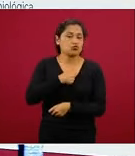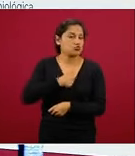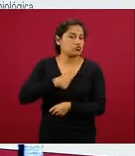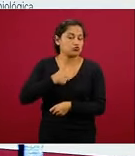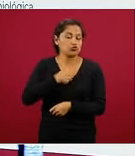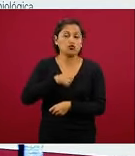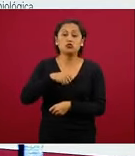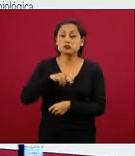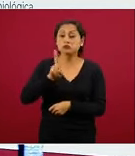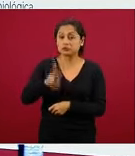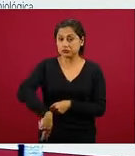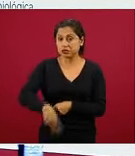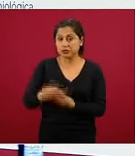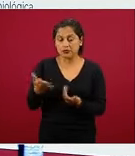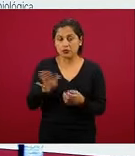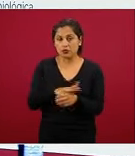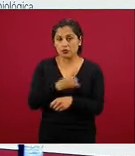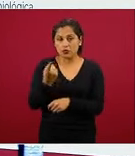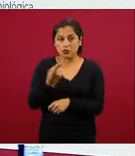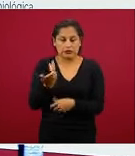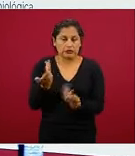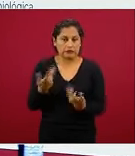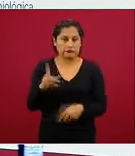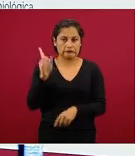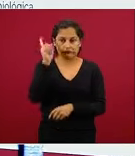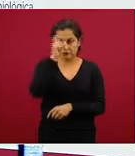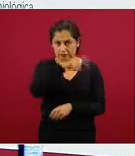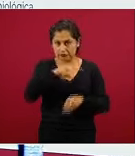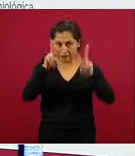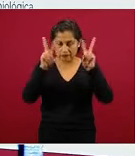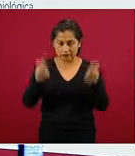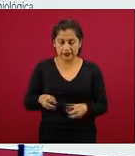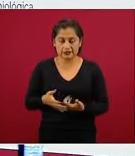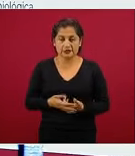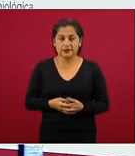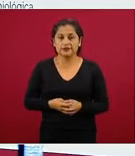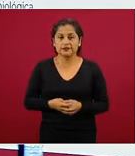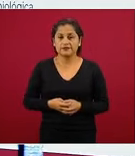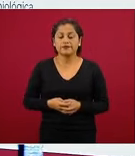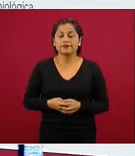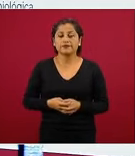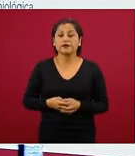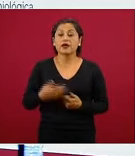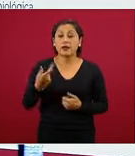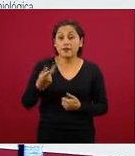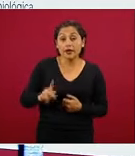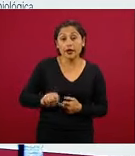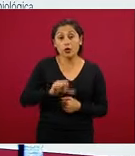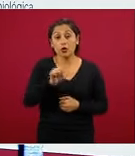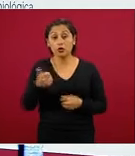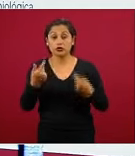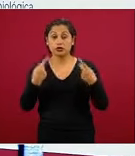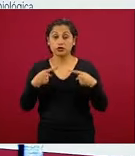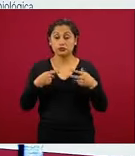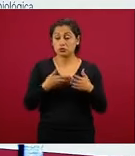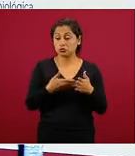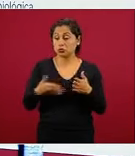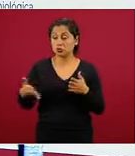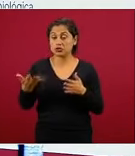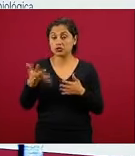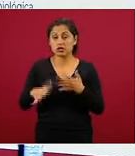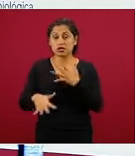esa trágica situación, o bien, como ocurre en la enorme mayoría, se recuperaron en 10 o